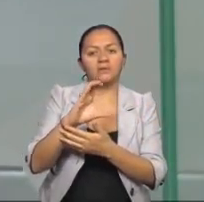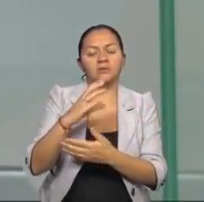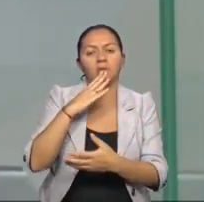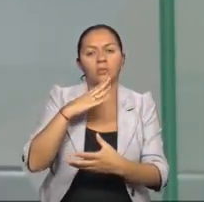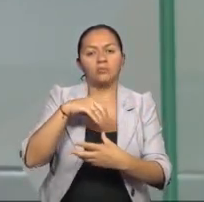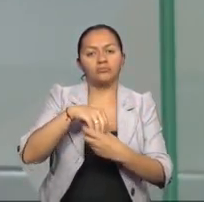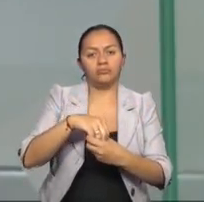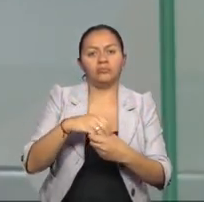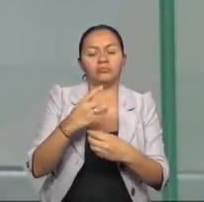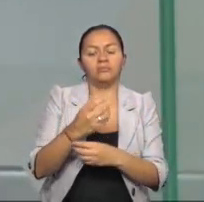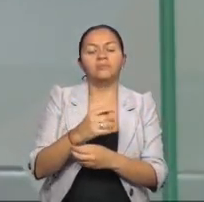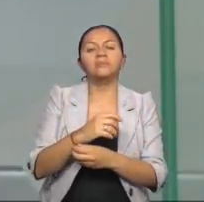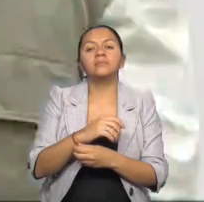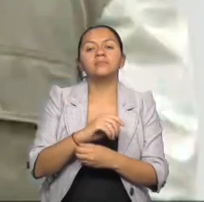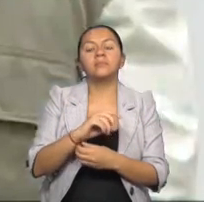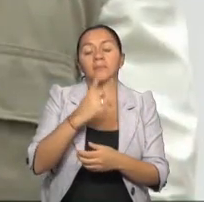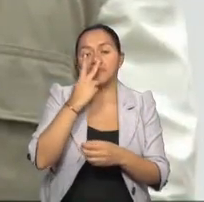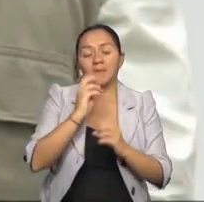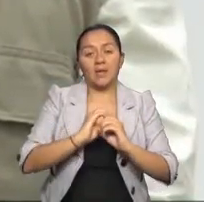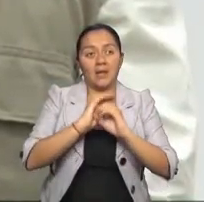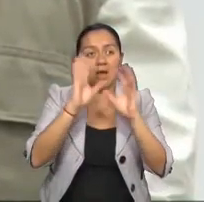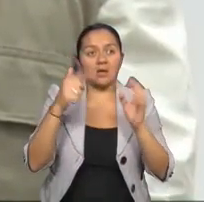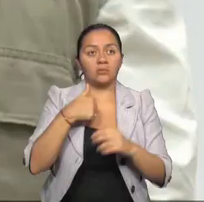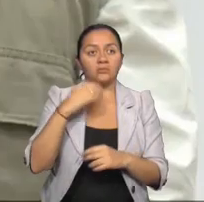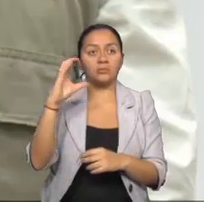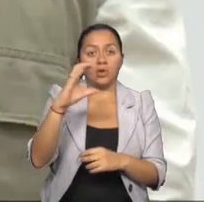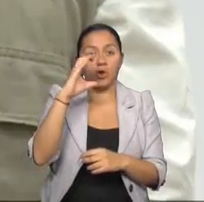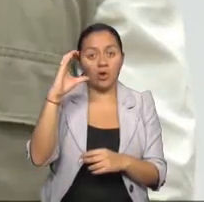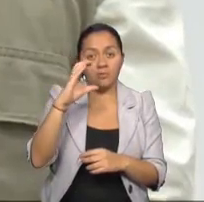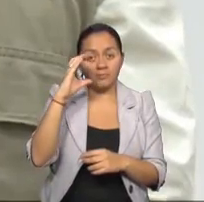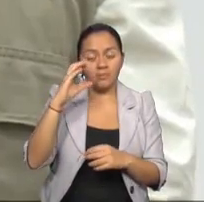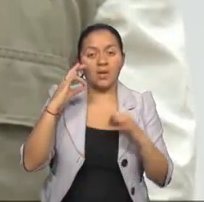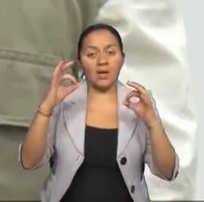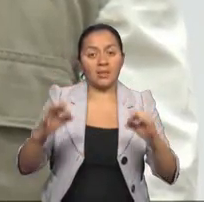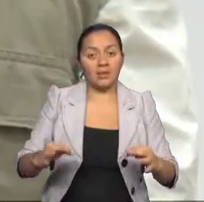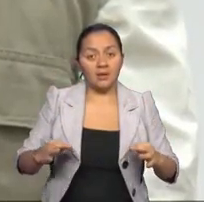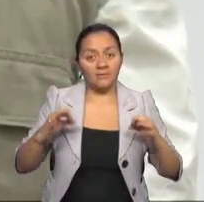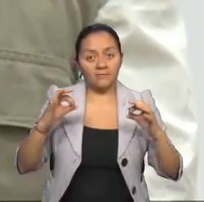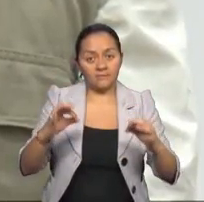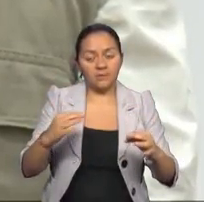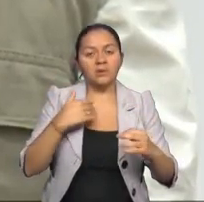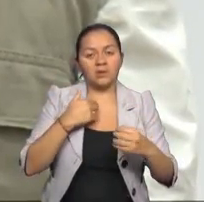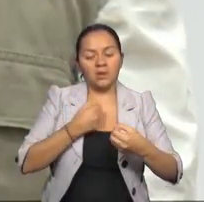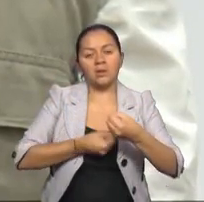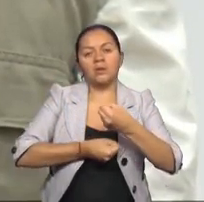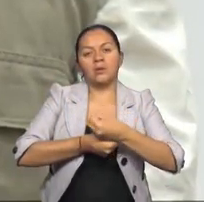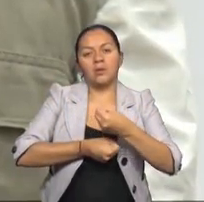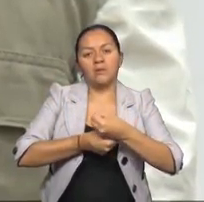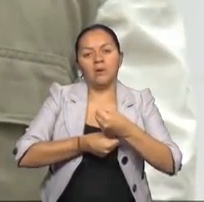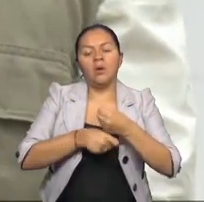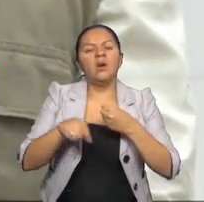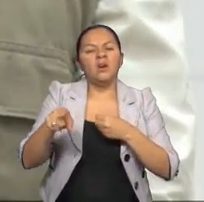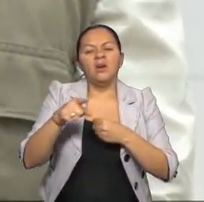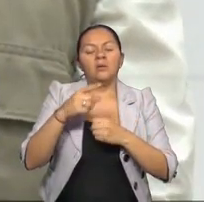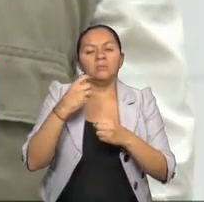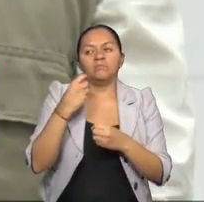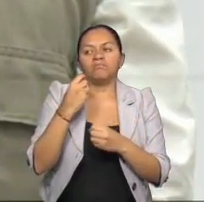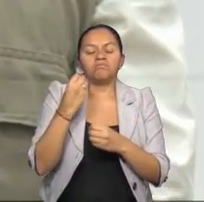territorio claro en colombia hándicap internacional tiene un trabajo muy fuerte con las